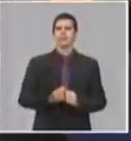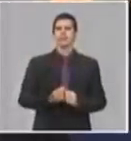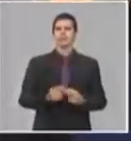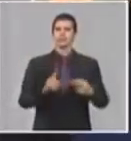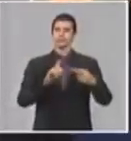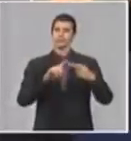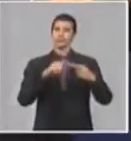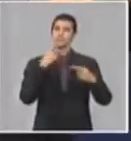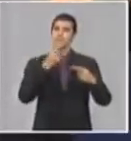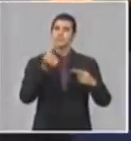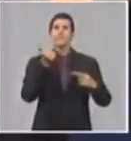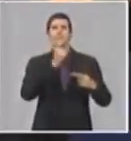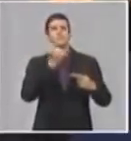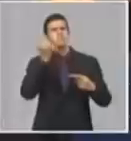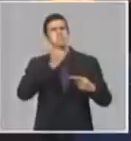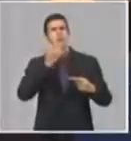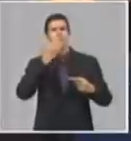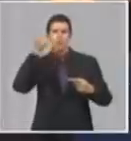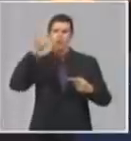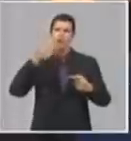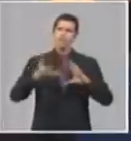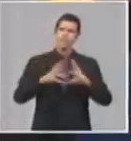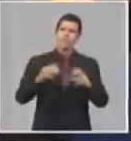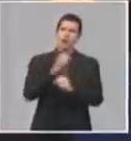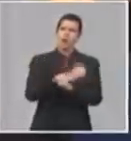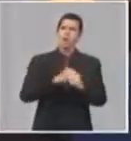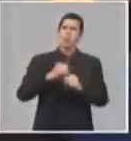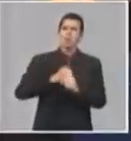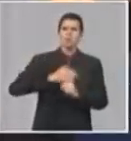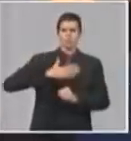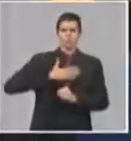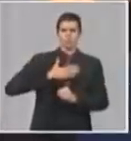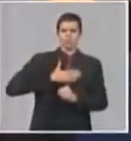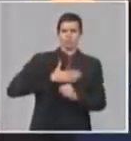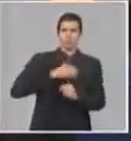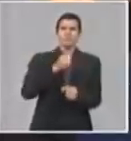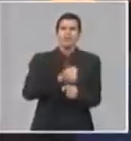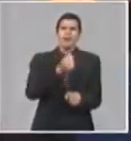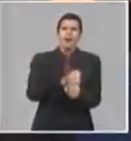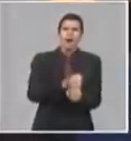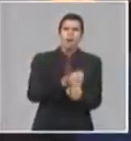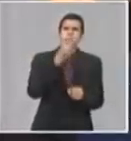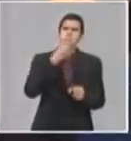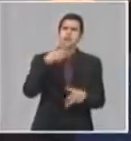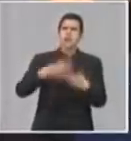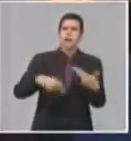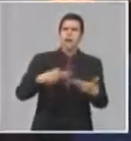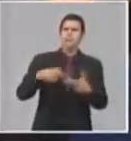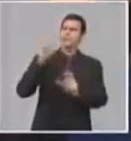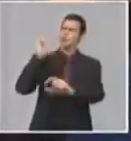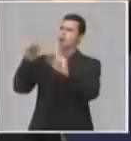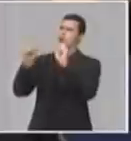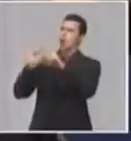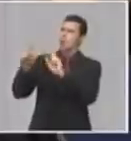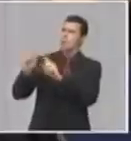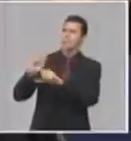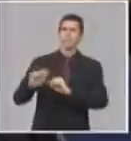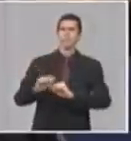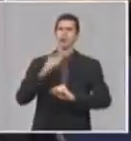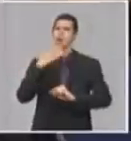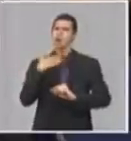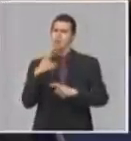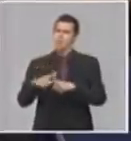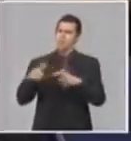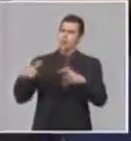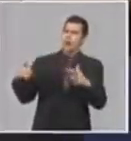y la importación del sector no estatal de la economía del país. Y sobre ese particular, pues quisiéramos